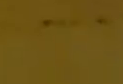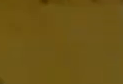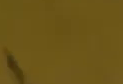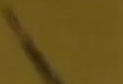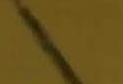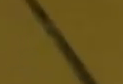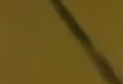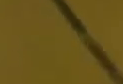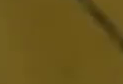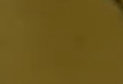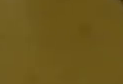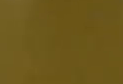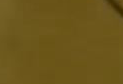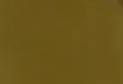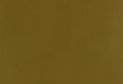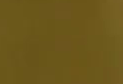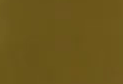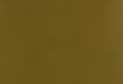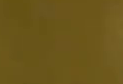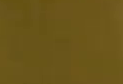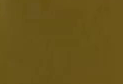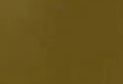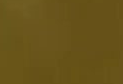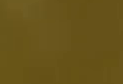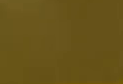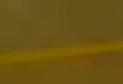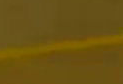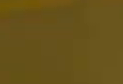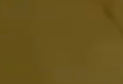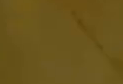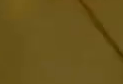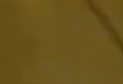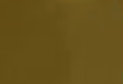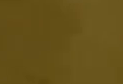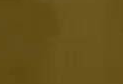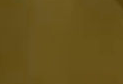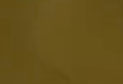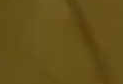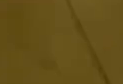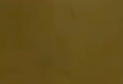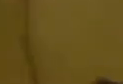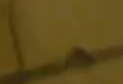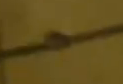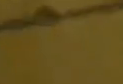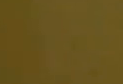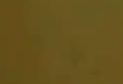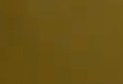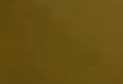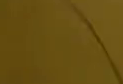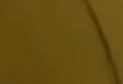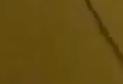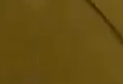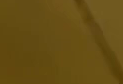Bueno, imágenes que estamos recibiendo de Río Gallegos, así la mandataria argentina, la presidenta Cristina Fernández, está llegando a la escuela